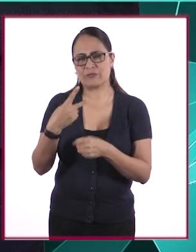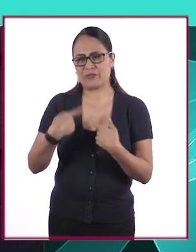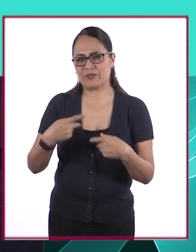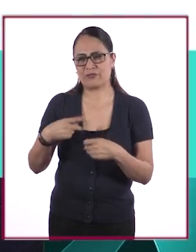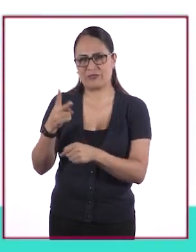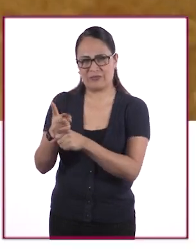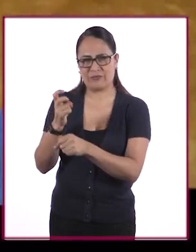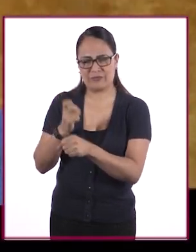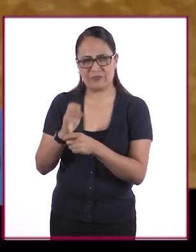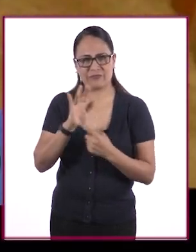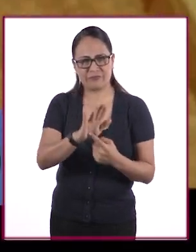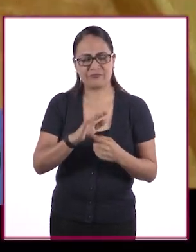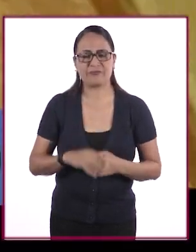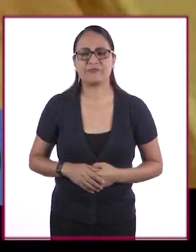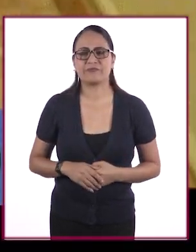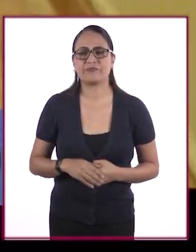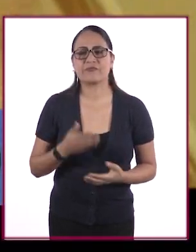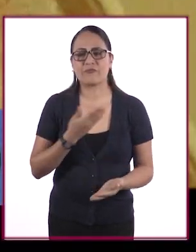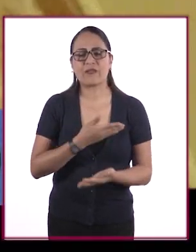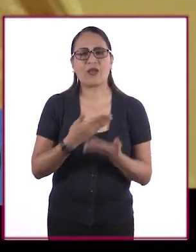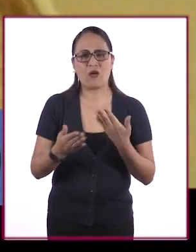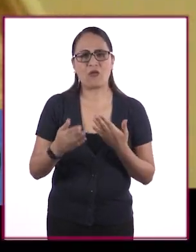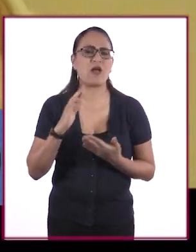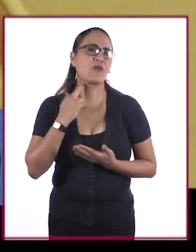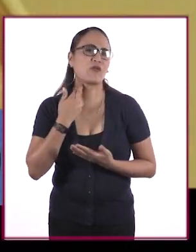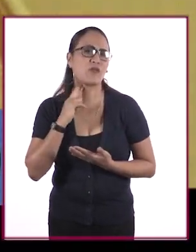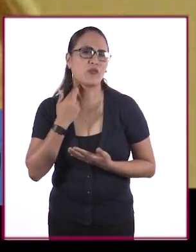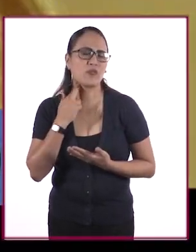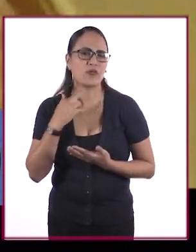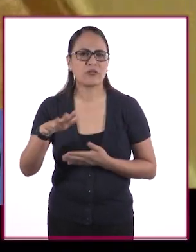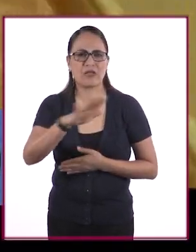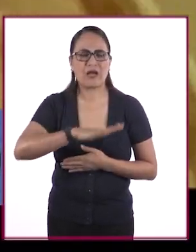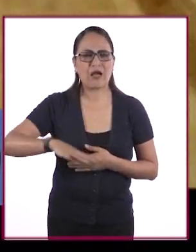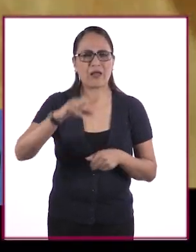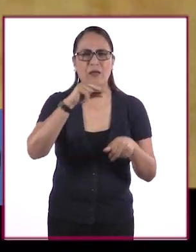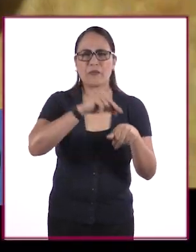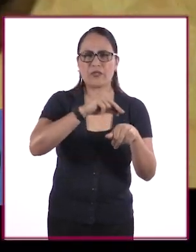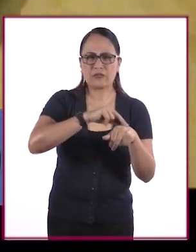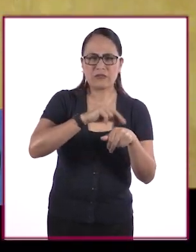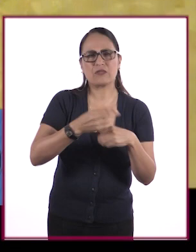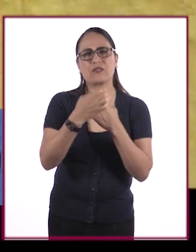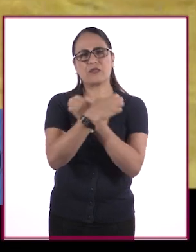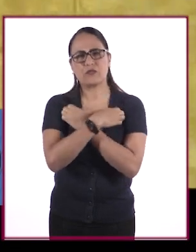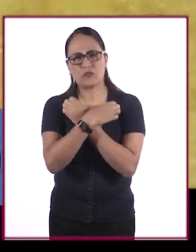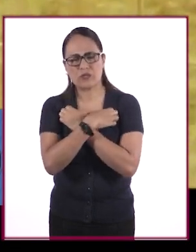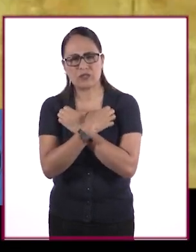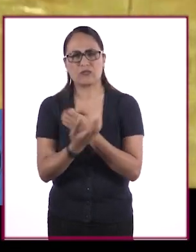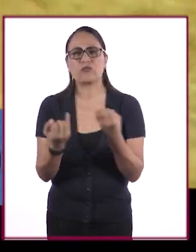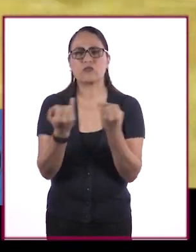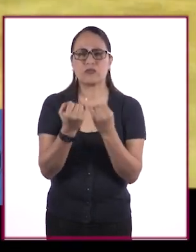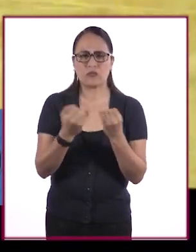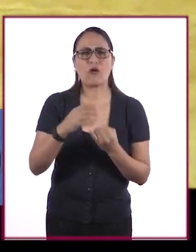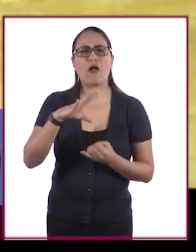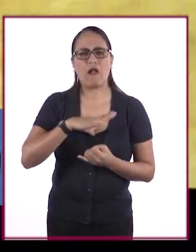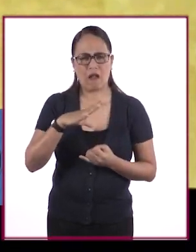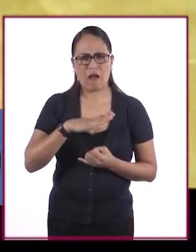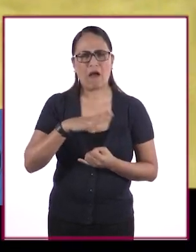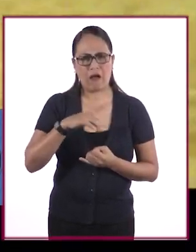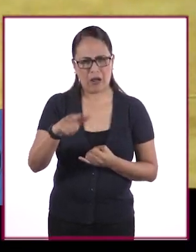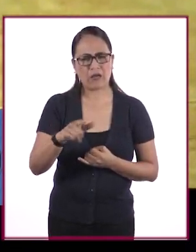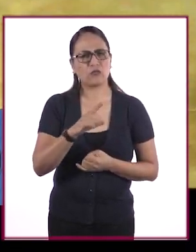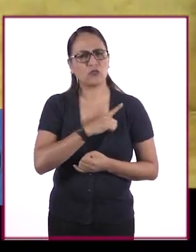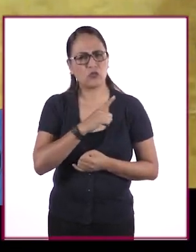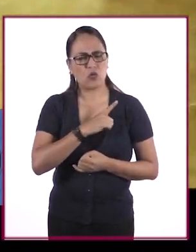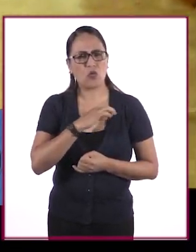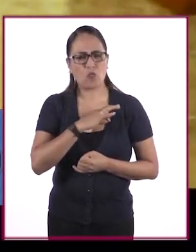invitado. Actualmente se trabaja en robots que apoyen en áreas como la medicina y la educación. Incluso existen en el mercado los que son